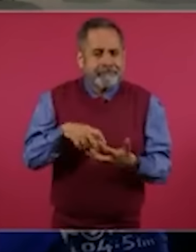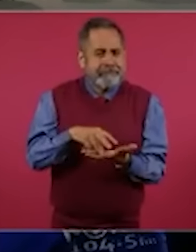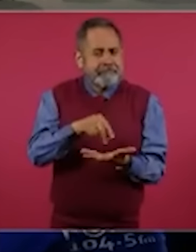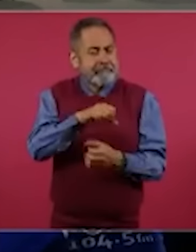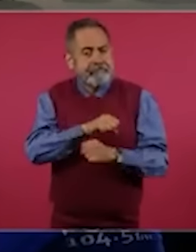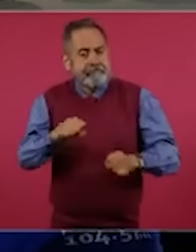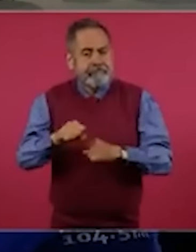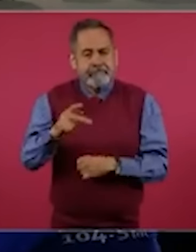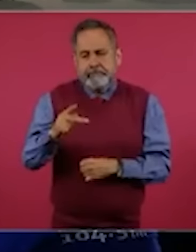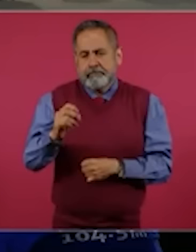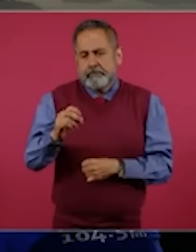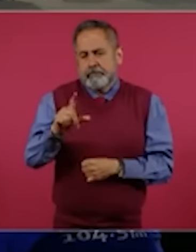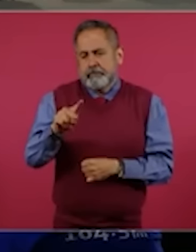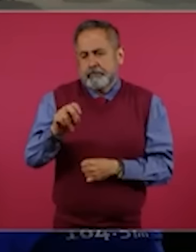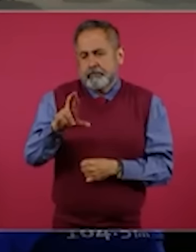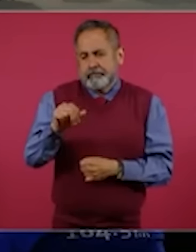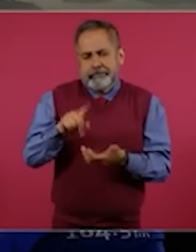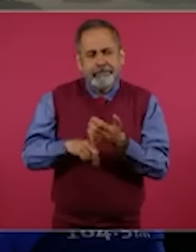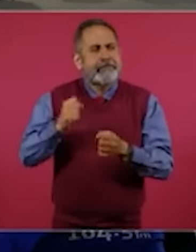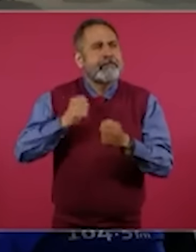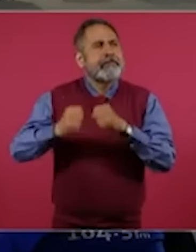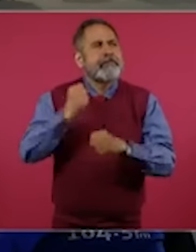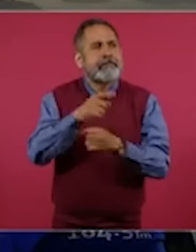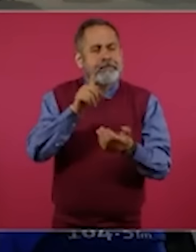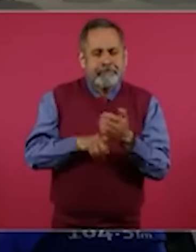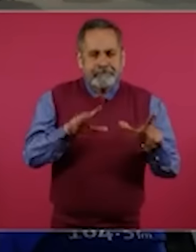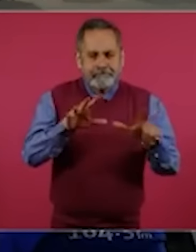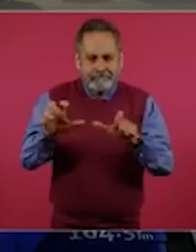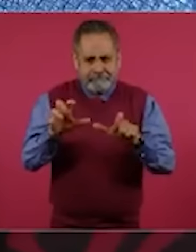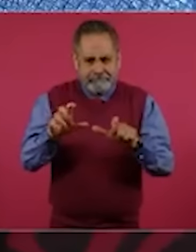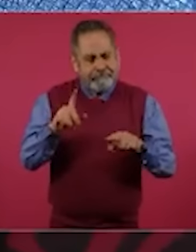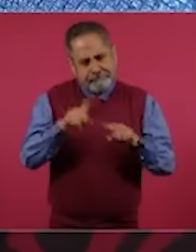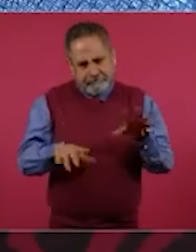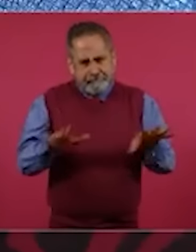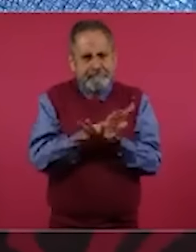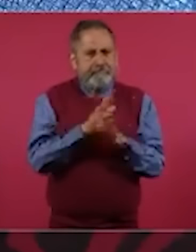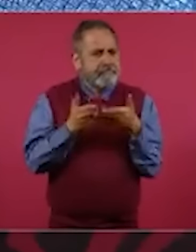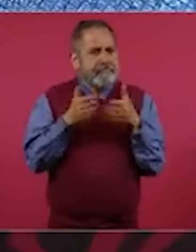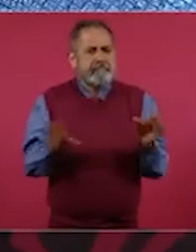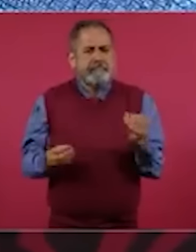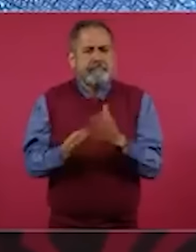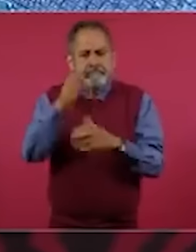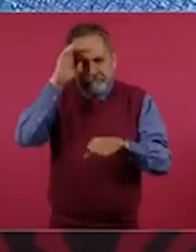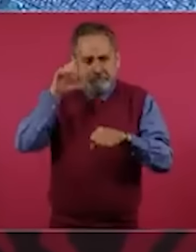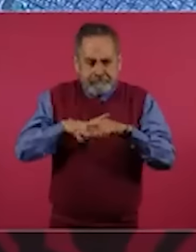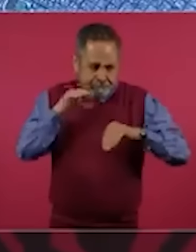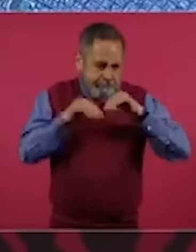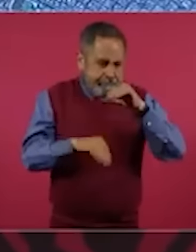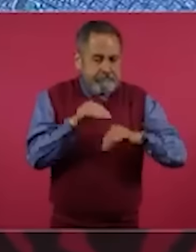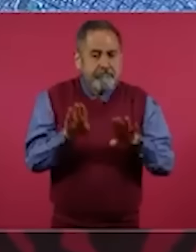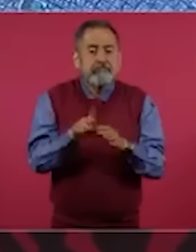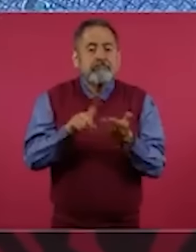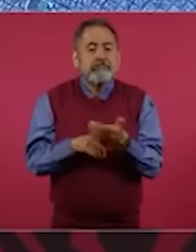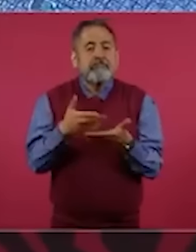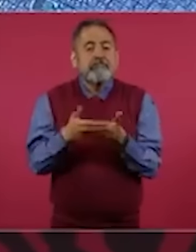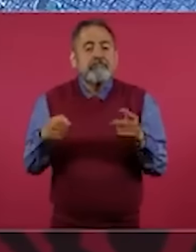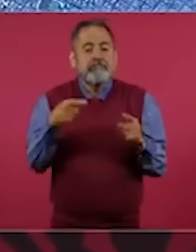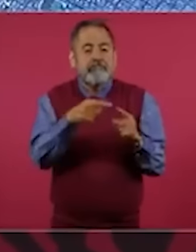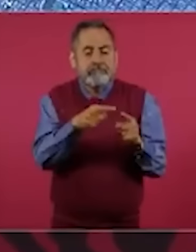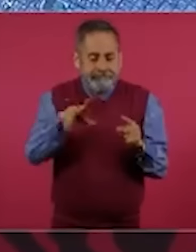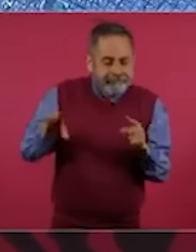es una fábrica histórica que también se abre como infraestructura cultural. Y este, que le llamamos como el lagrimal